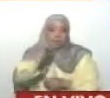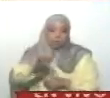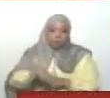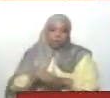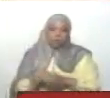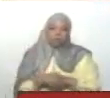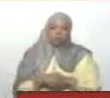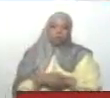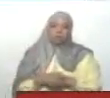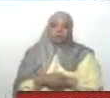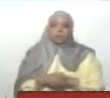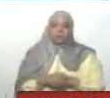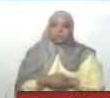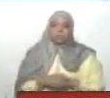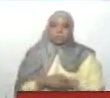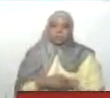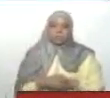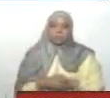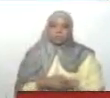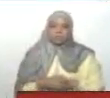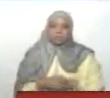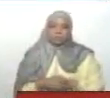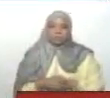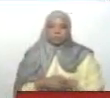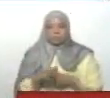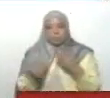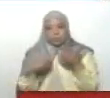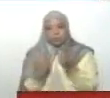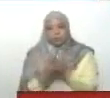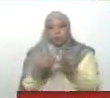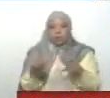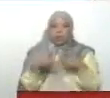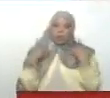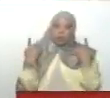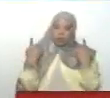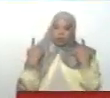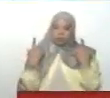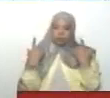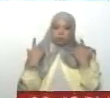mira, costa a costa viniste, Islas Canarias. Islas Canarias, sí, a través de los Guairas.